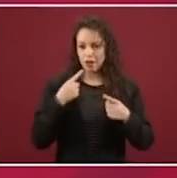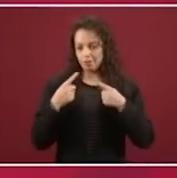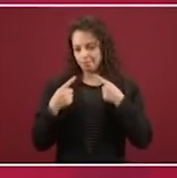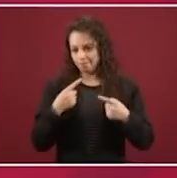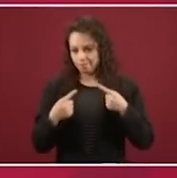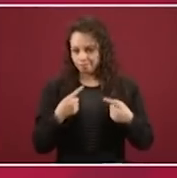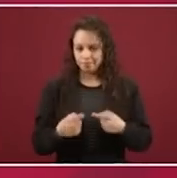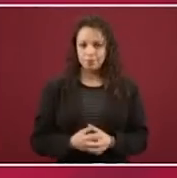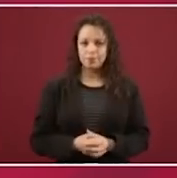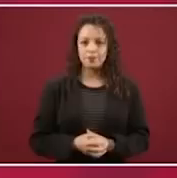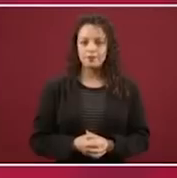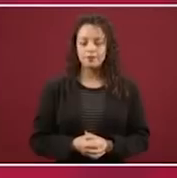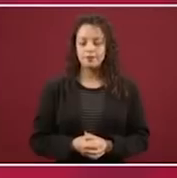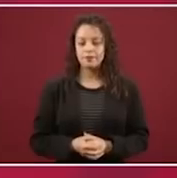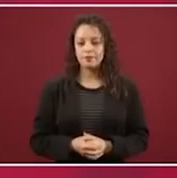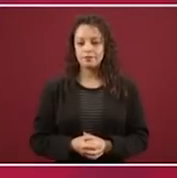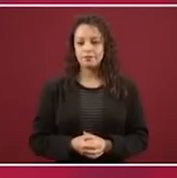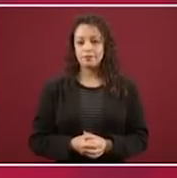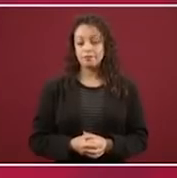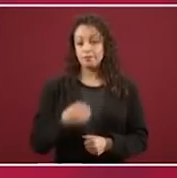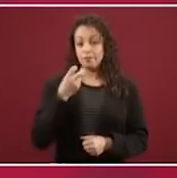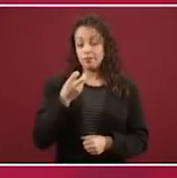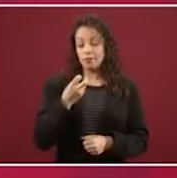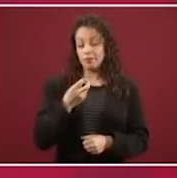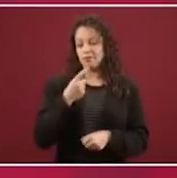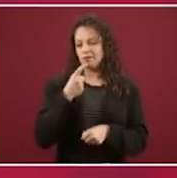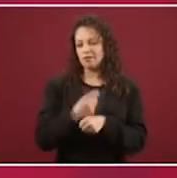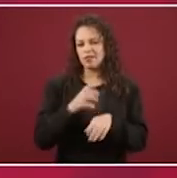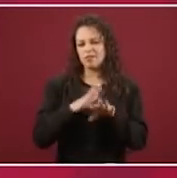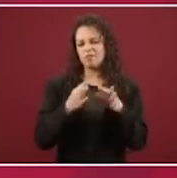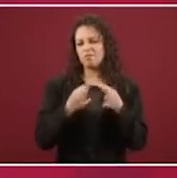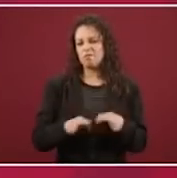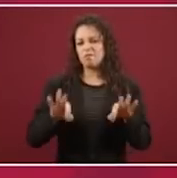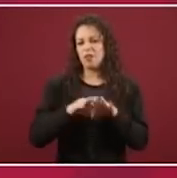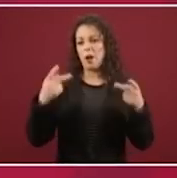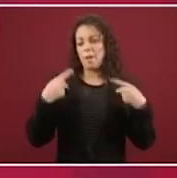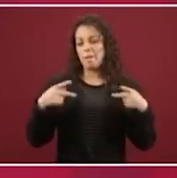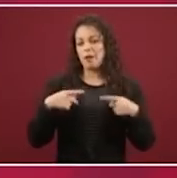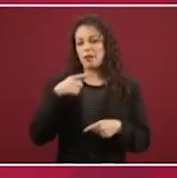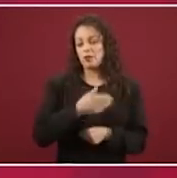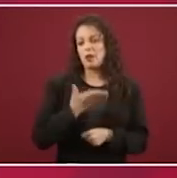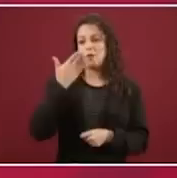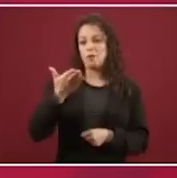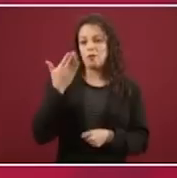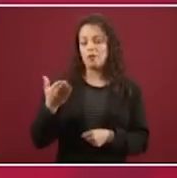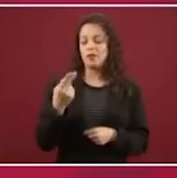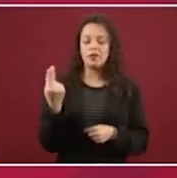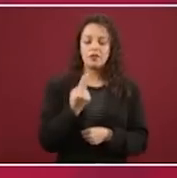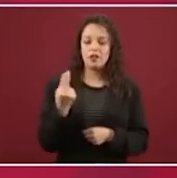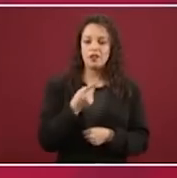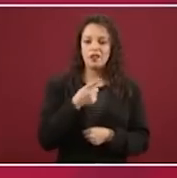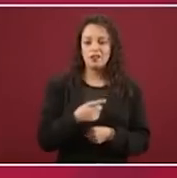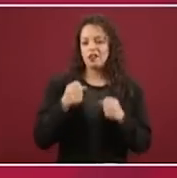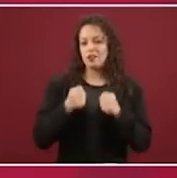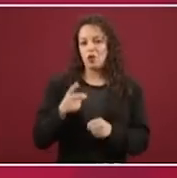esa es la principal demanda de la gente, es nuestra